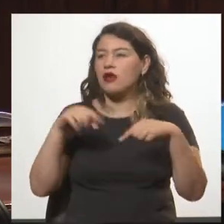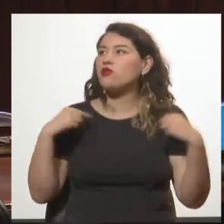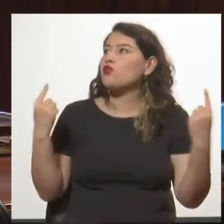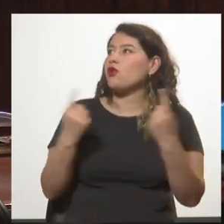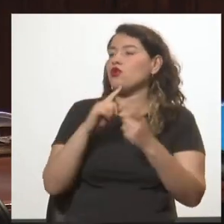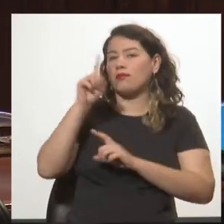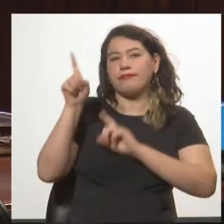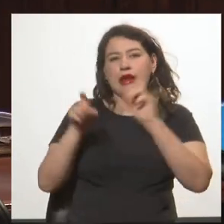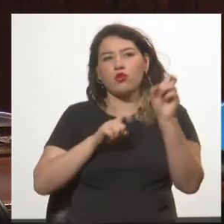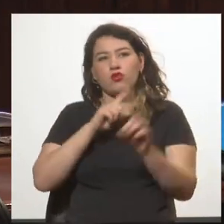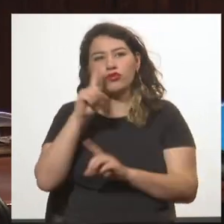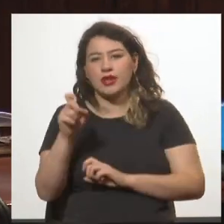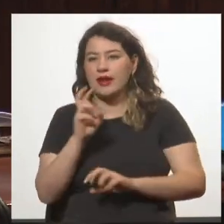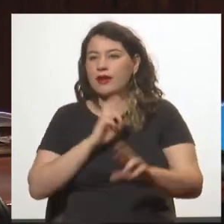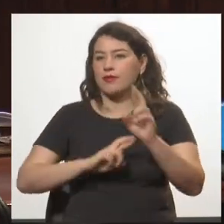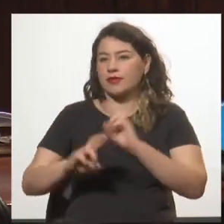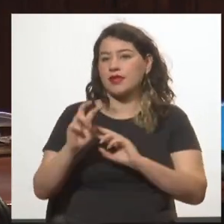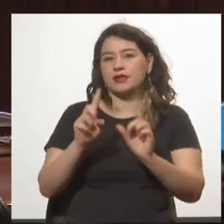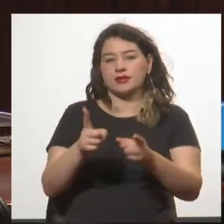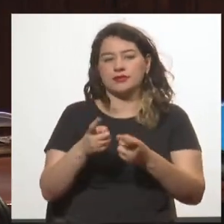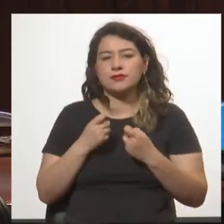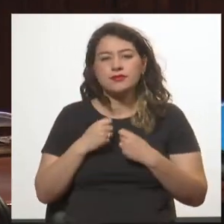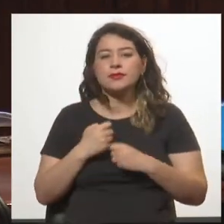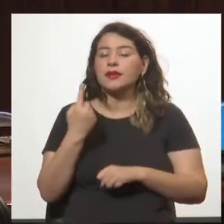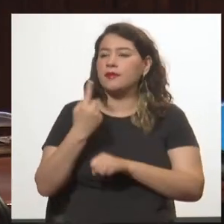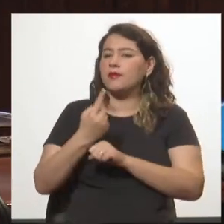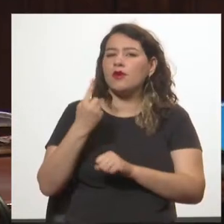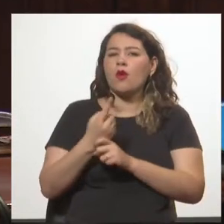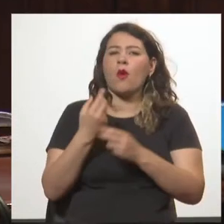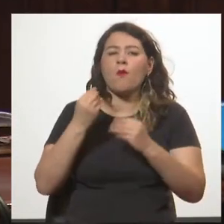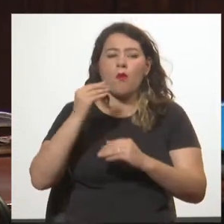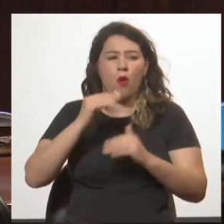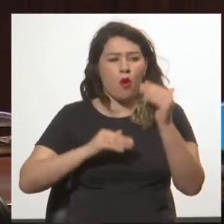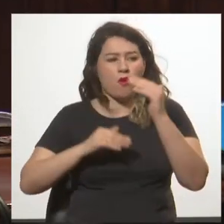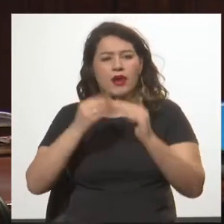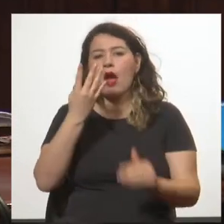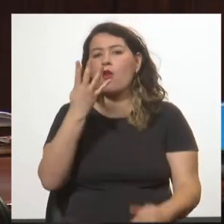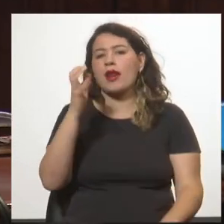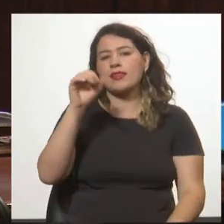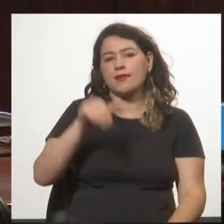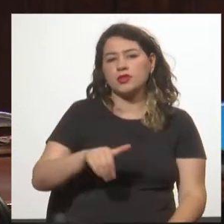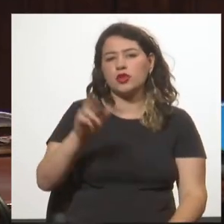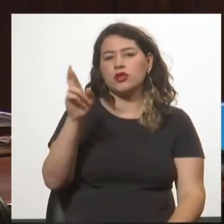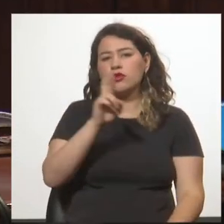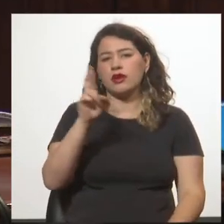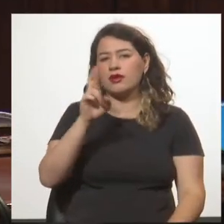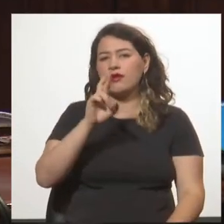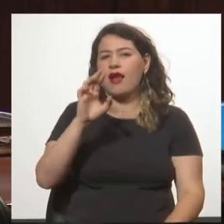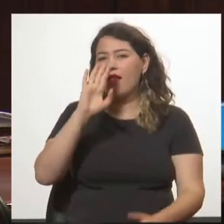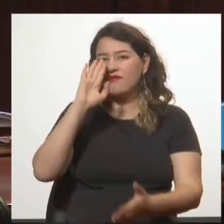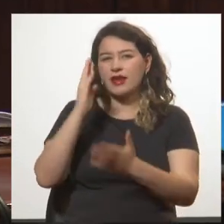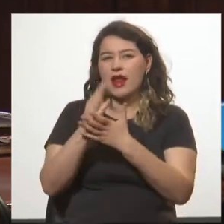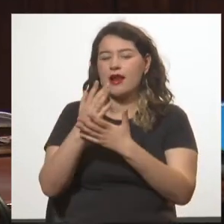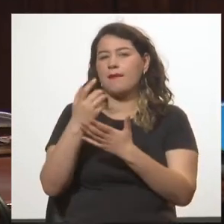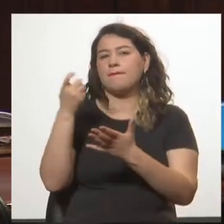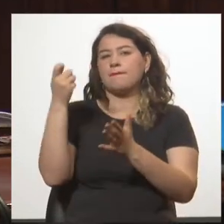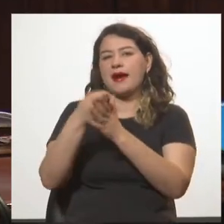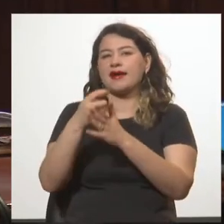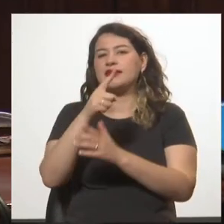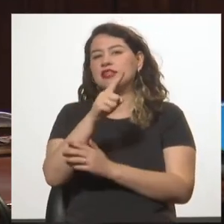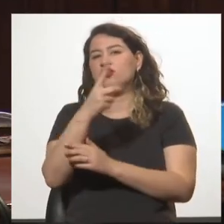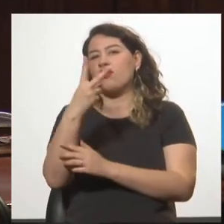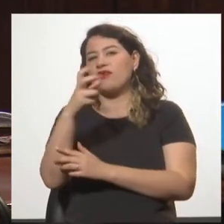hacemos primero como es que una obra estimada en 40 millones de dólares termina costando aproximadamente